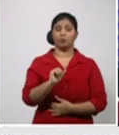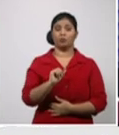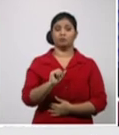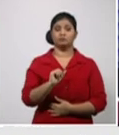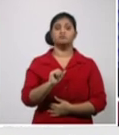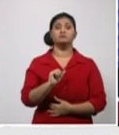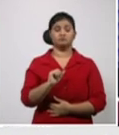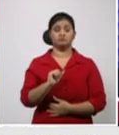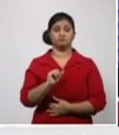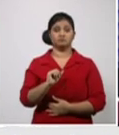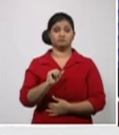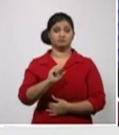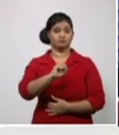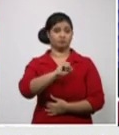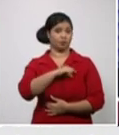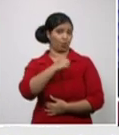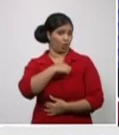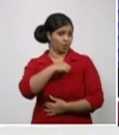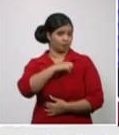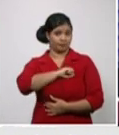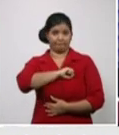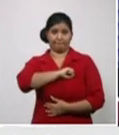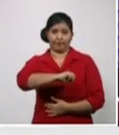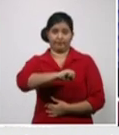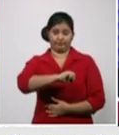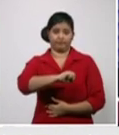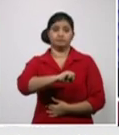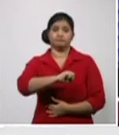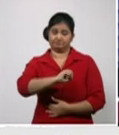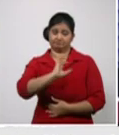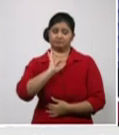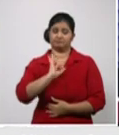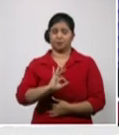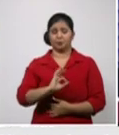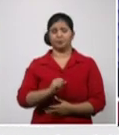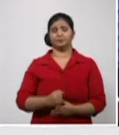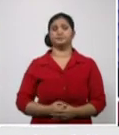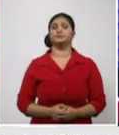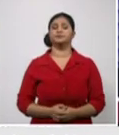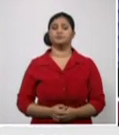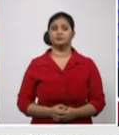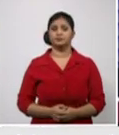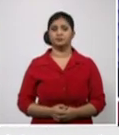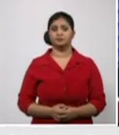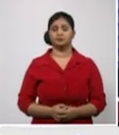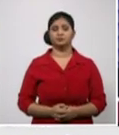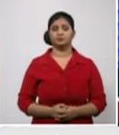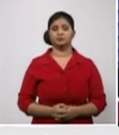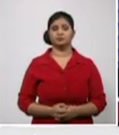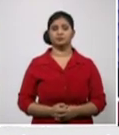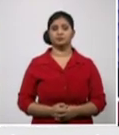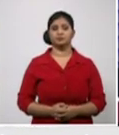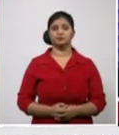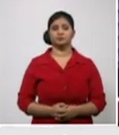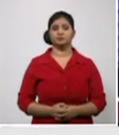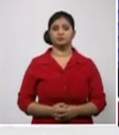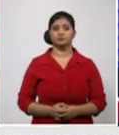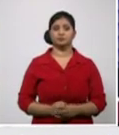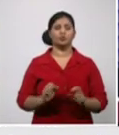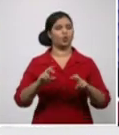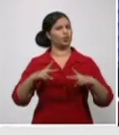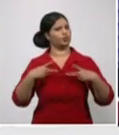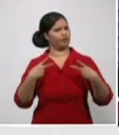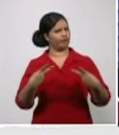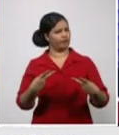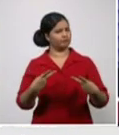una parada cardiorrespiratoria, de la cual tampoco fue posible su recuperación. Reiteramos también las condolencias